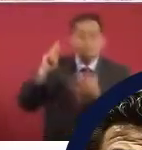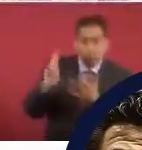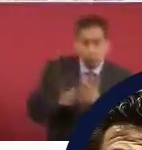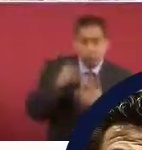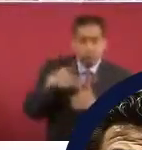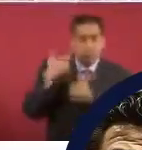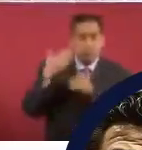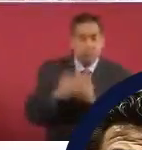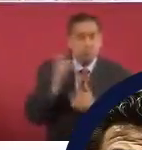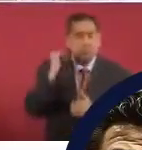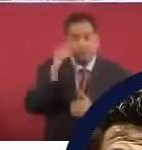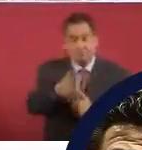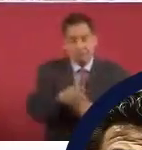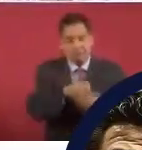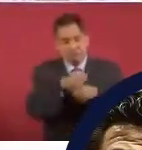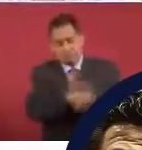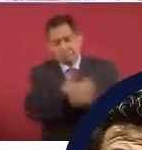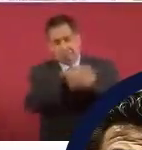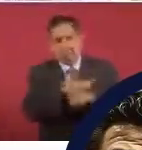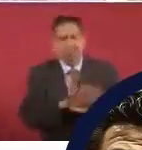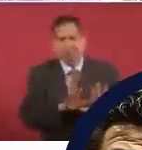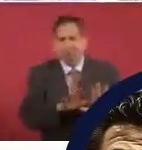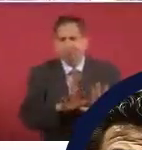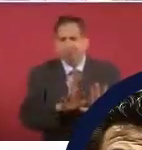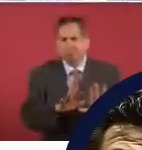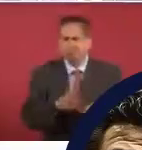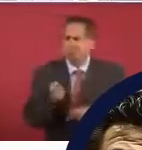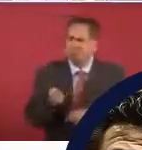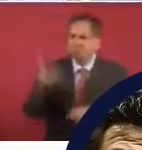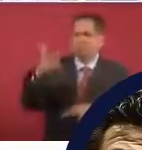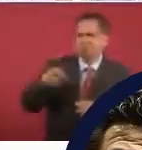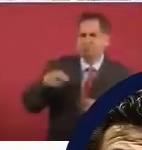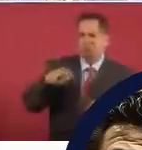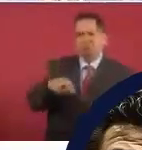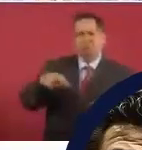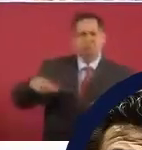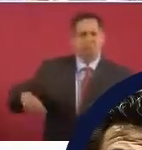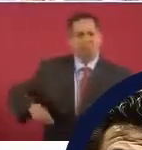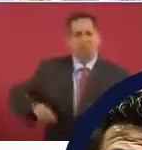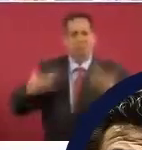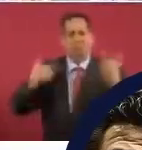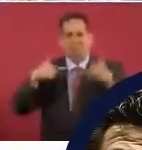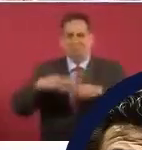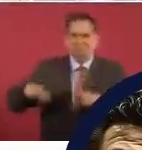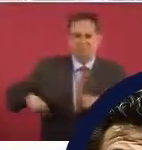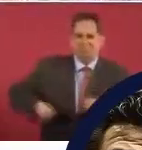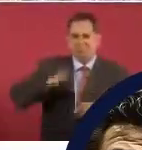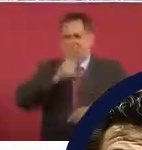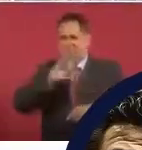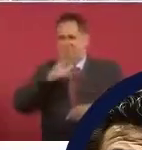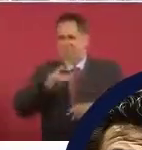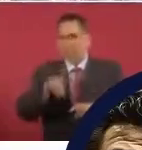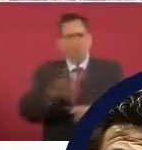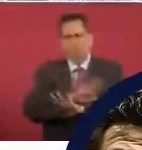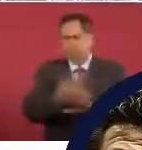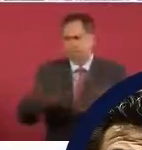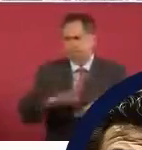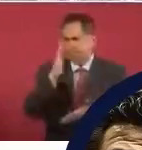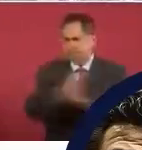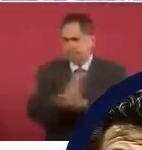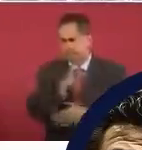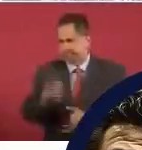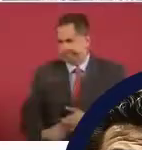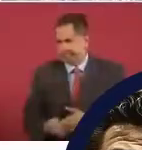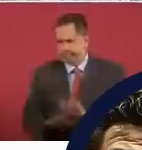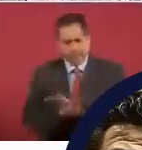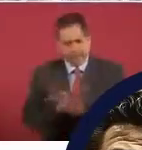impuestos que se devuelvan los impuestos a los empresarios la cuestión tiene que ver con echar abajo la